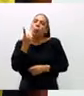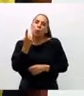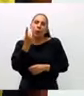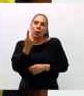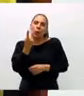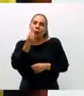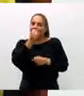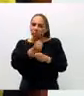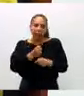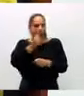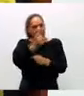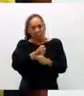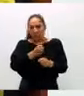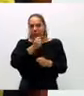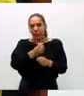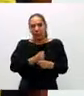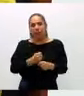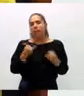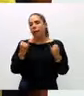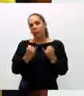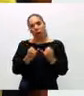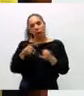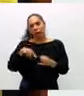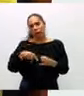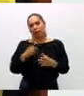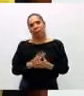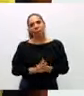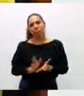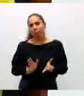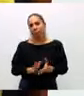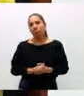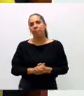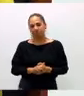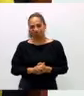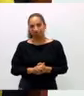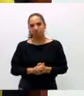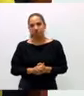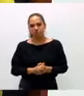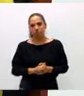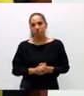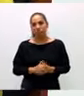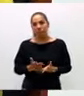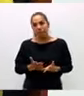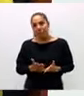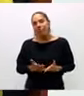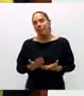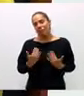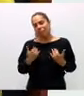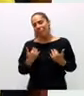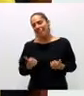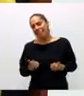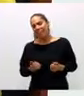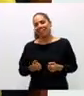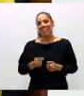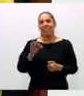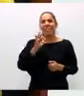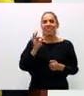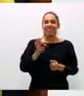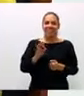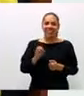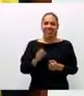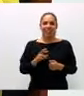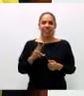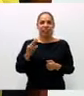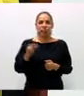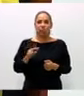constante referente de realidad. Entonces, quizás sea esto una mala noticia, ¿no? O sea, que no nos vamos a